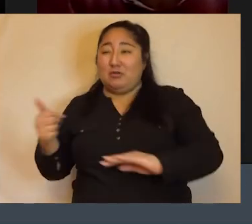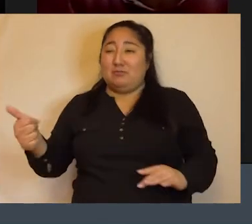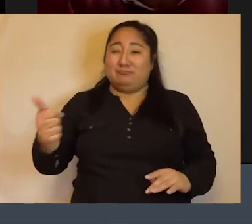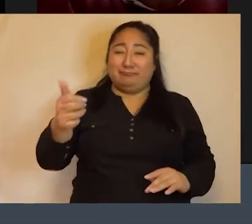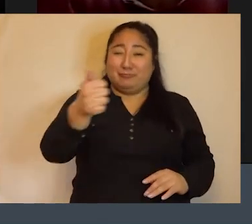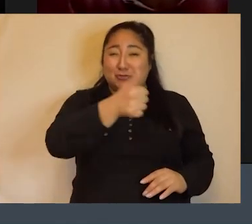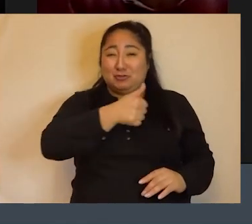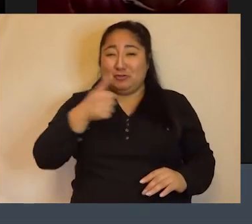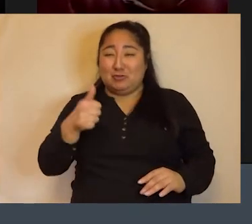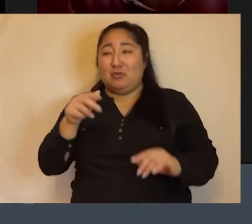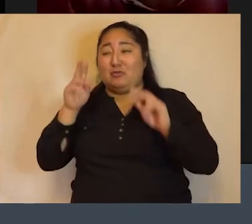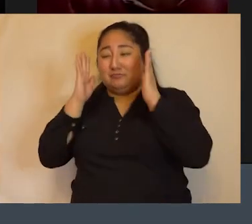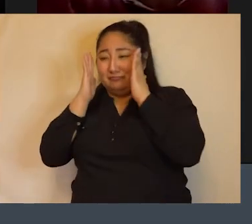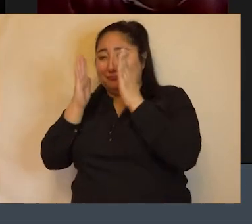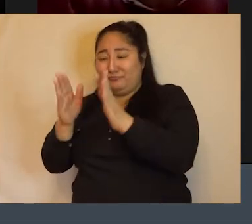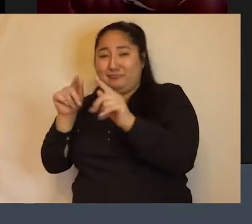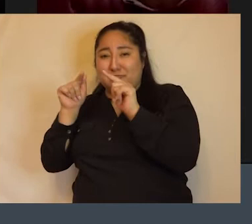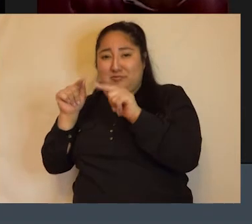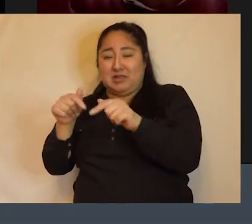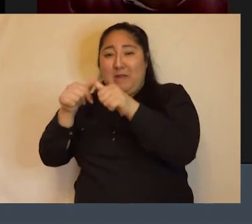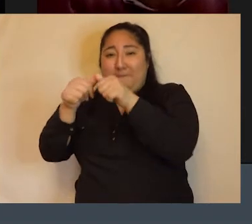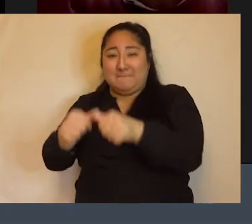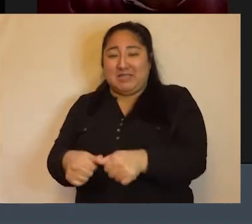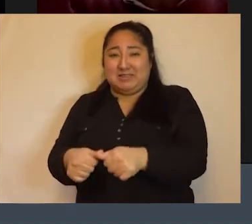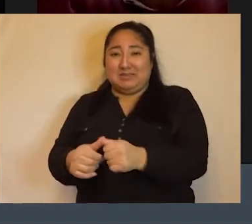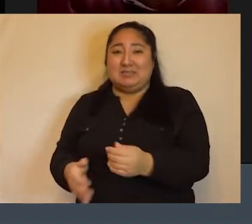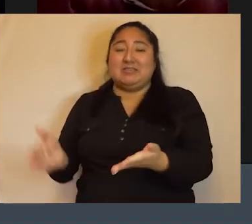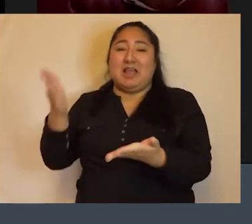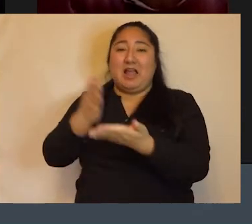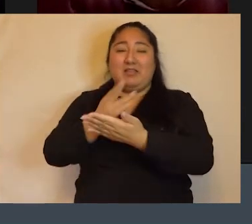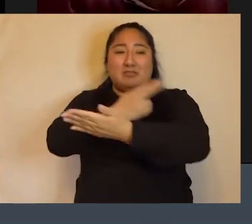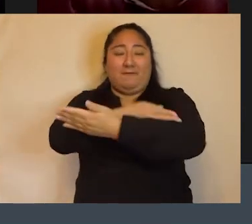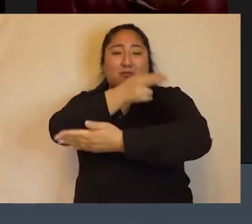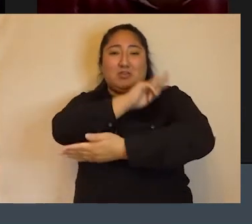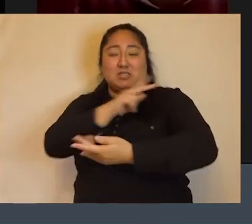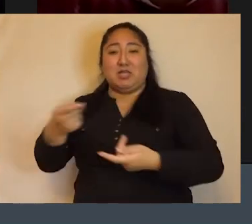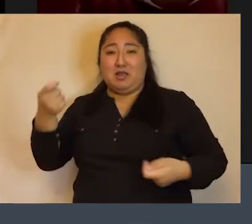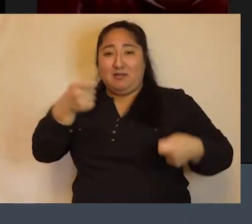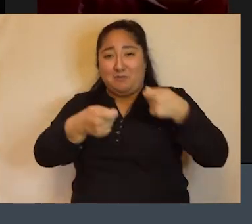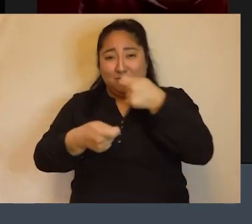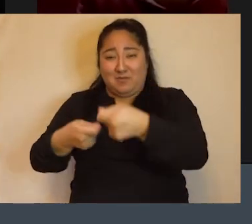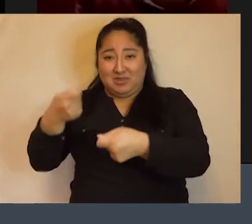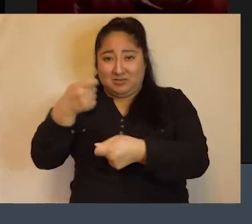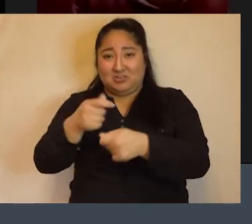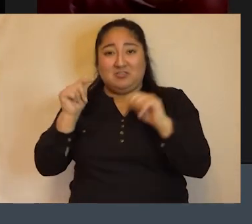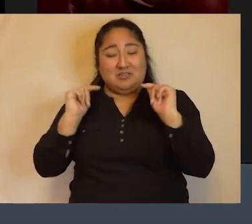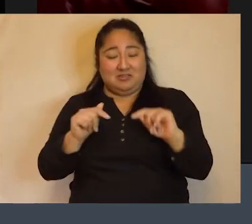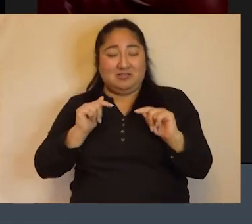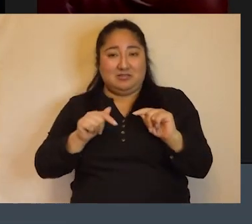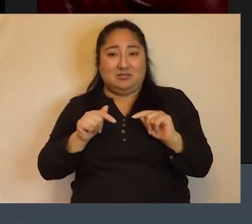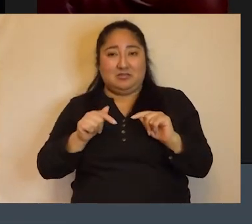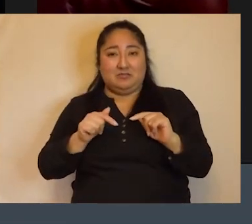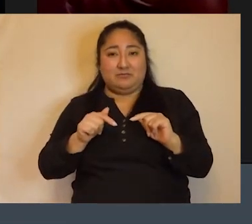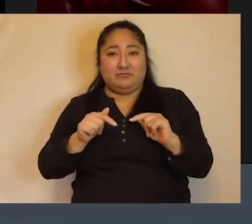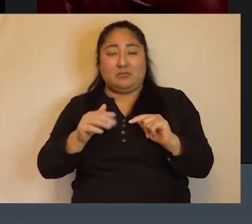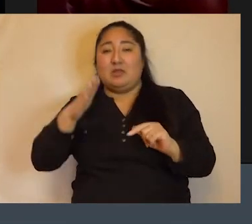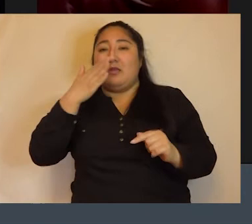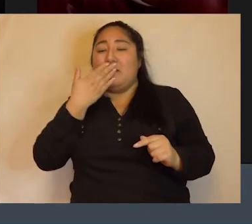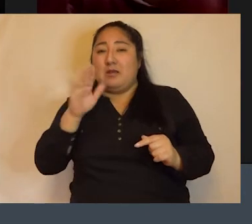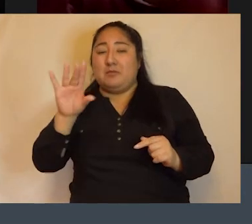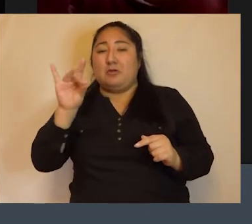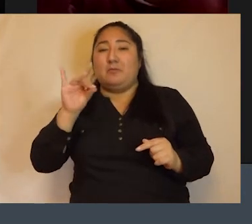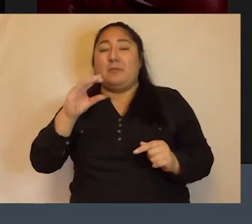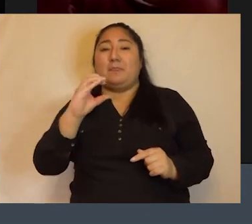empujan hacia una situación de mantenerse hasta fortalecer su capital, obviamente